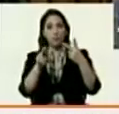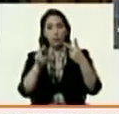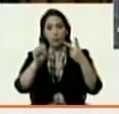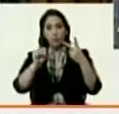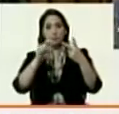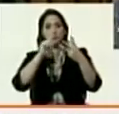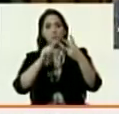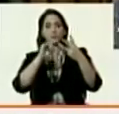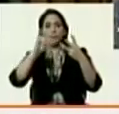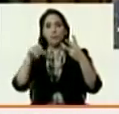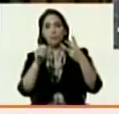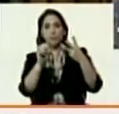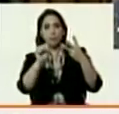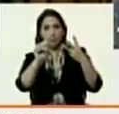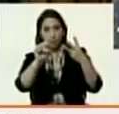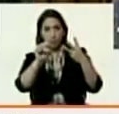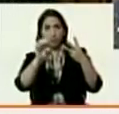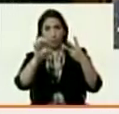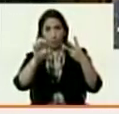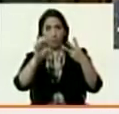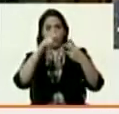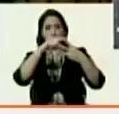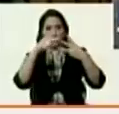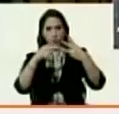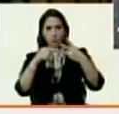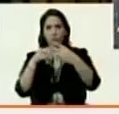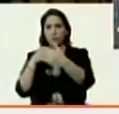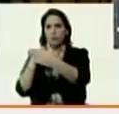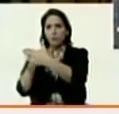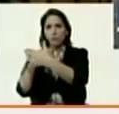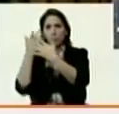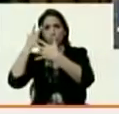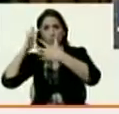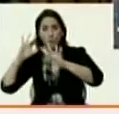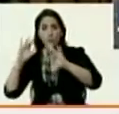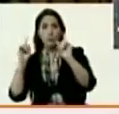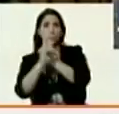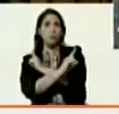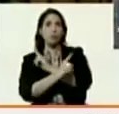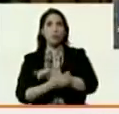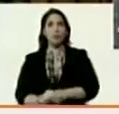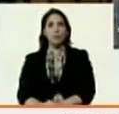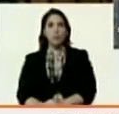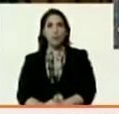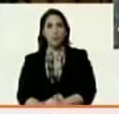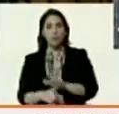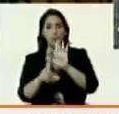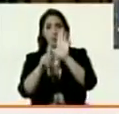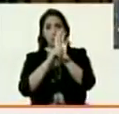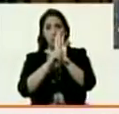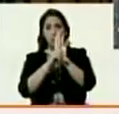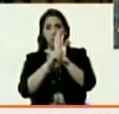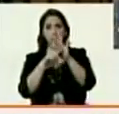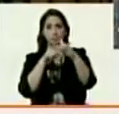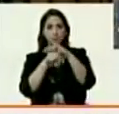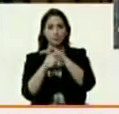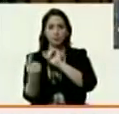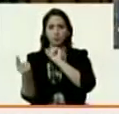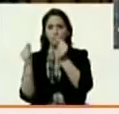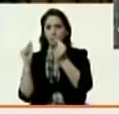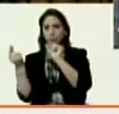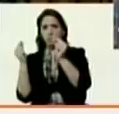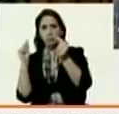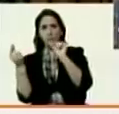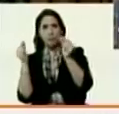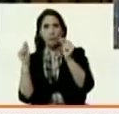José Gregorio Noriega Figueroa contra la pretensión de modificación del reglamento interior y de debates por